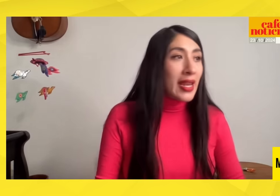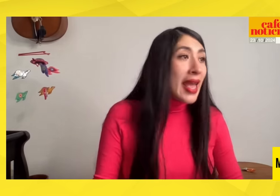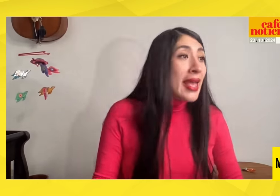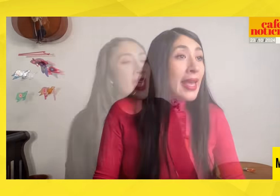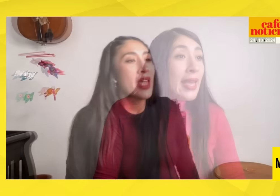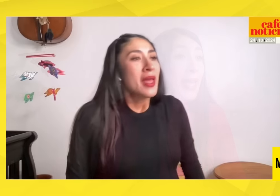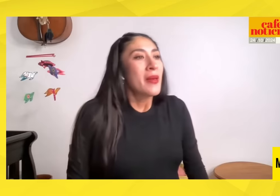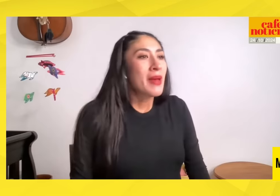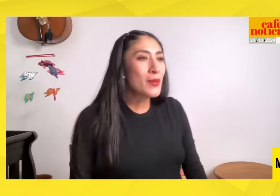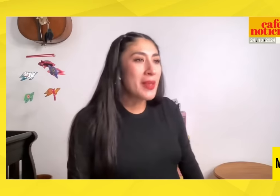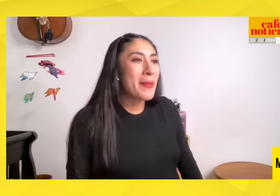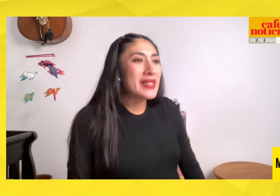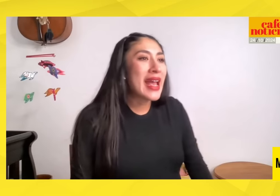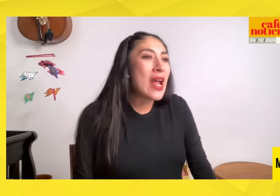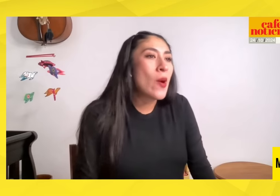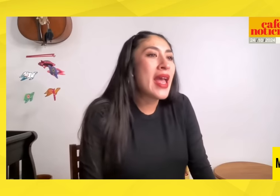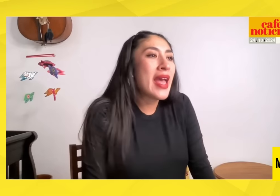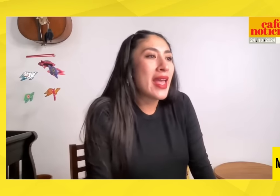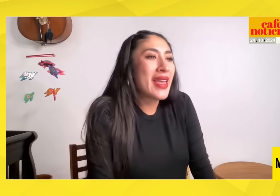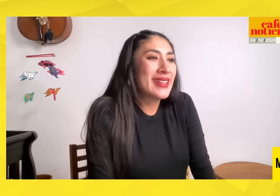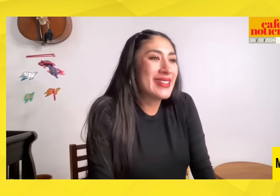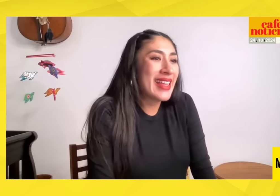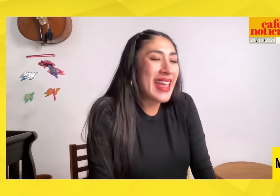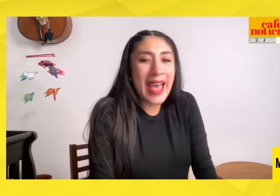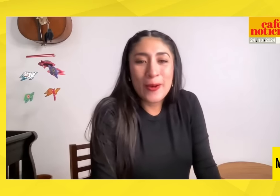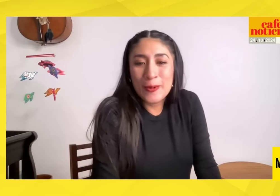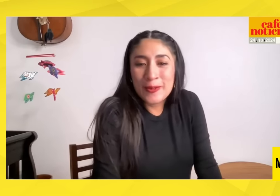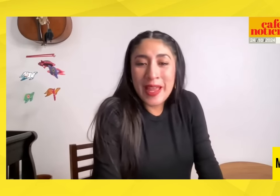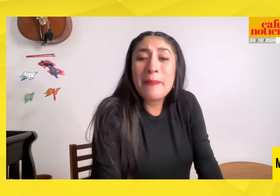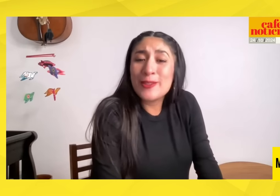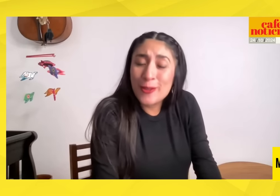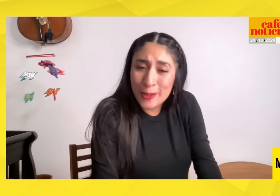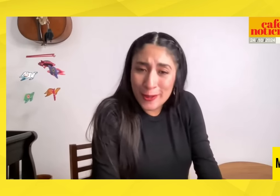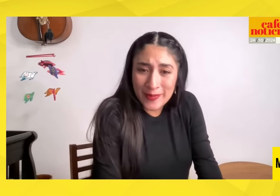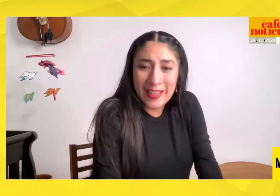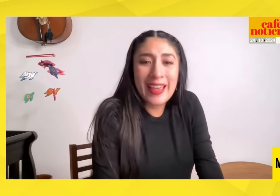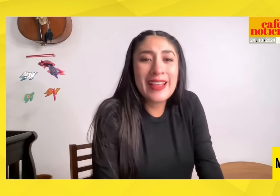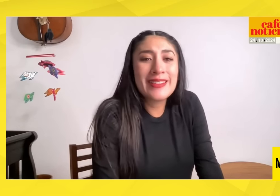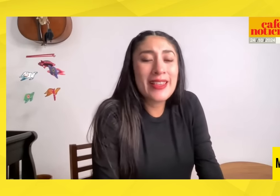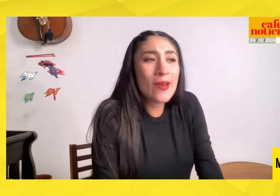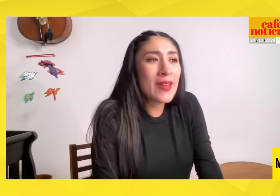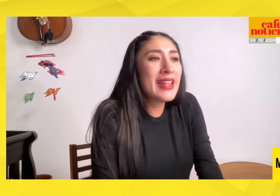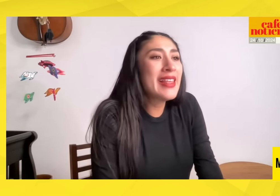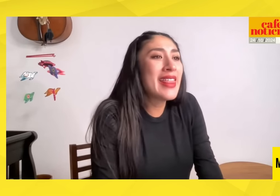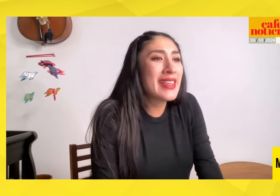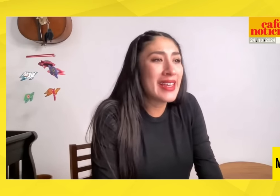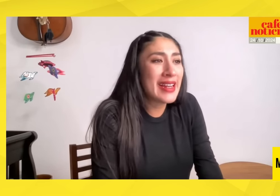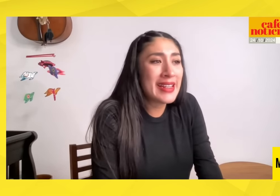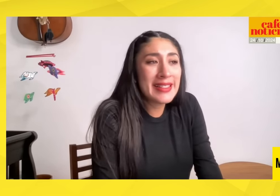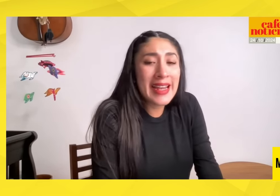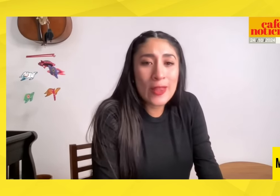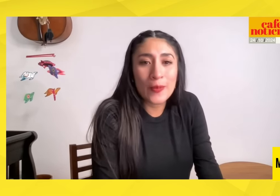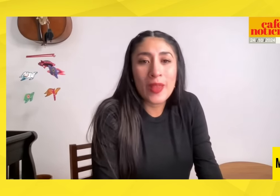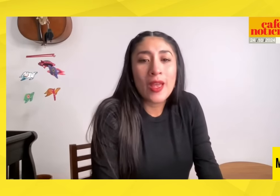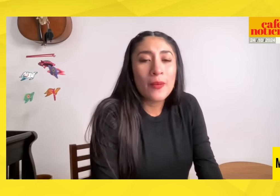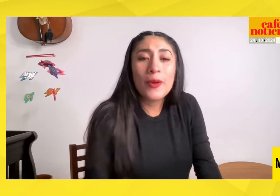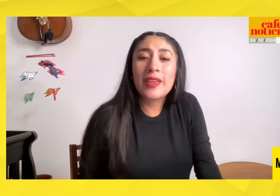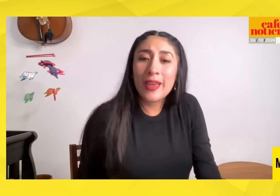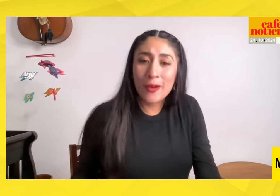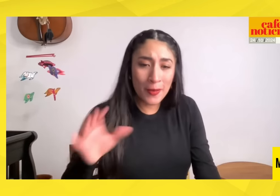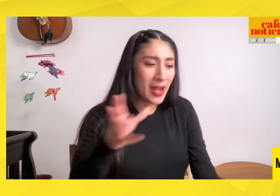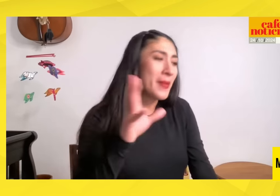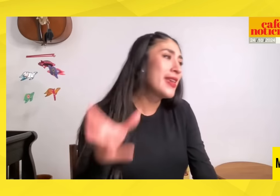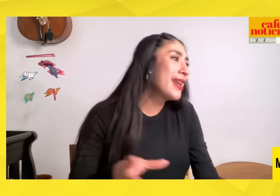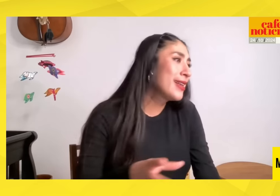de morena vamos a pasar ahora este a un episodio que se dio el día de ayer en el senado